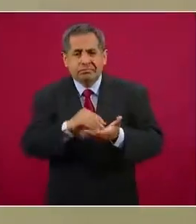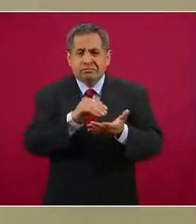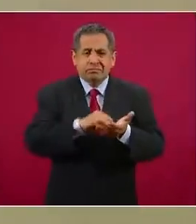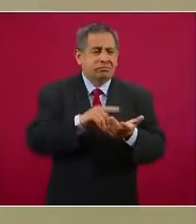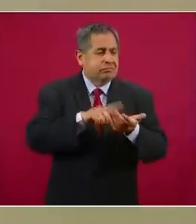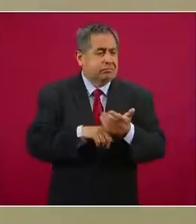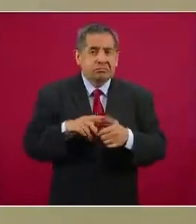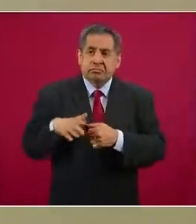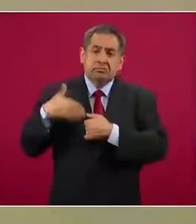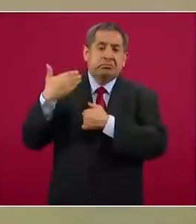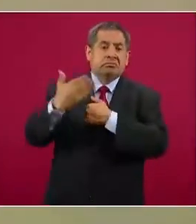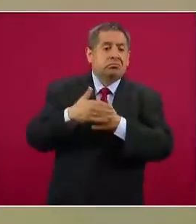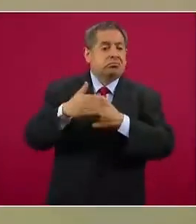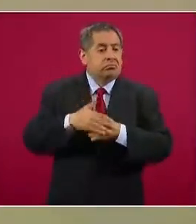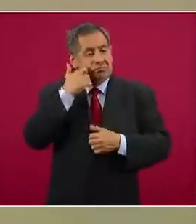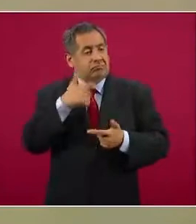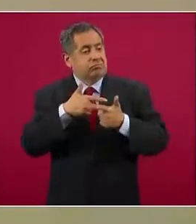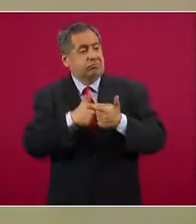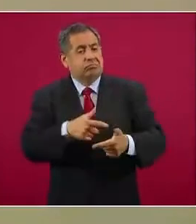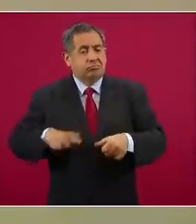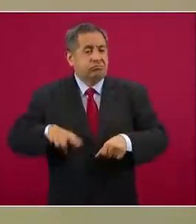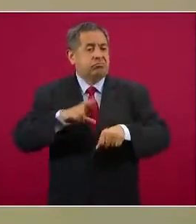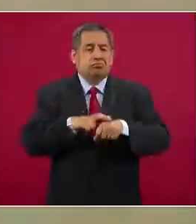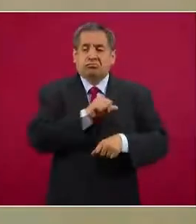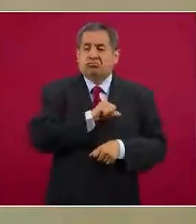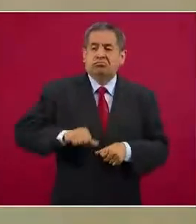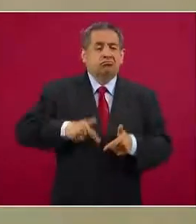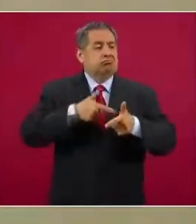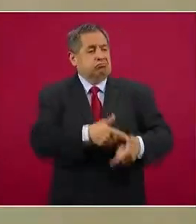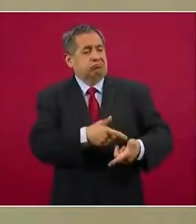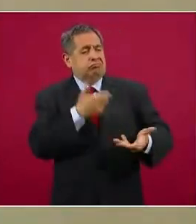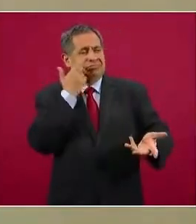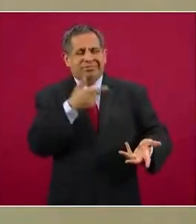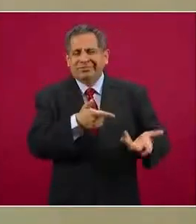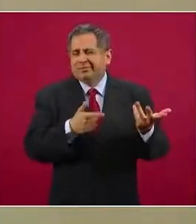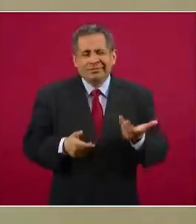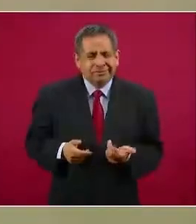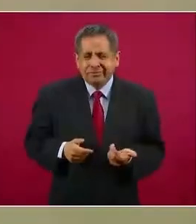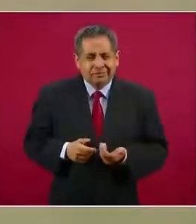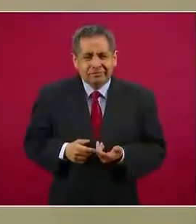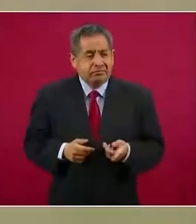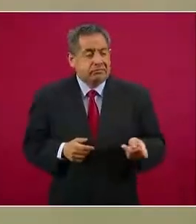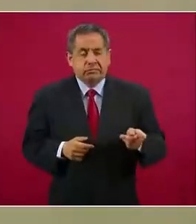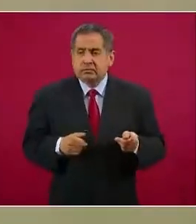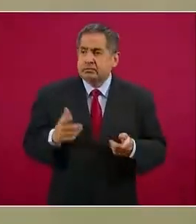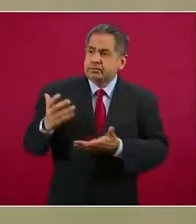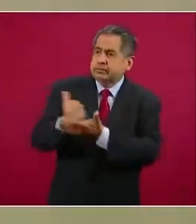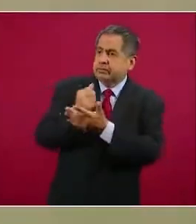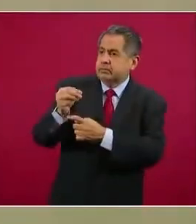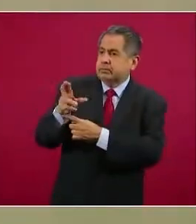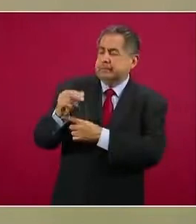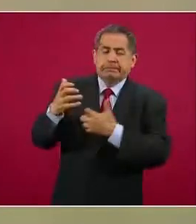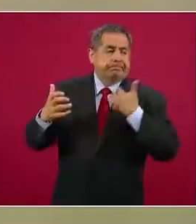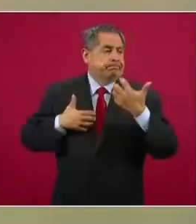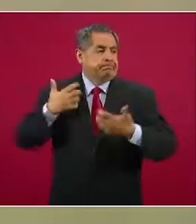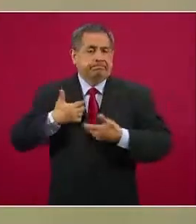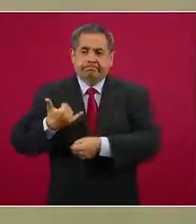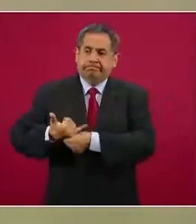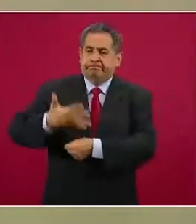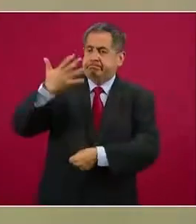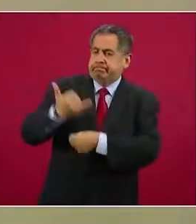la próxima gobernatura, la próxima alcaldía. No están a gusto porque haya ganado Morena, no están a gusto porque esté